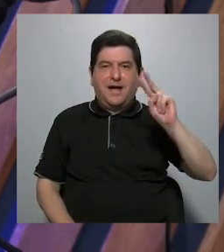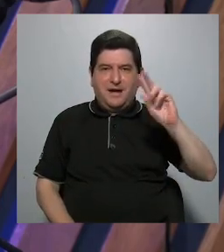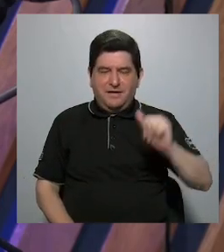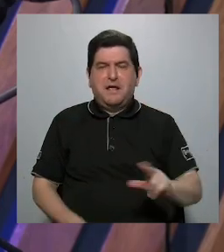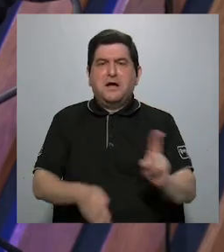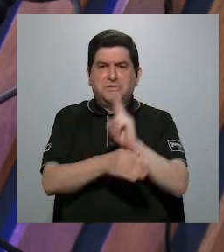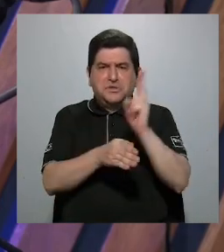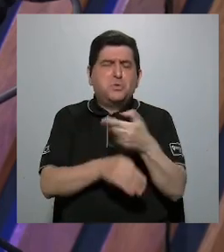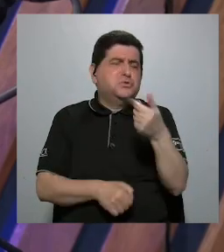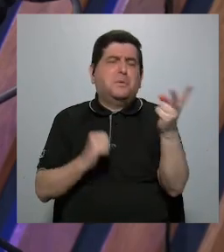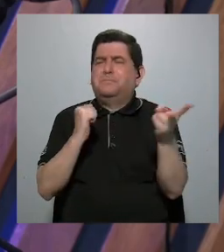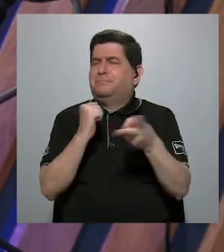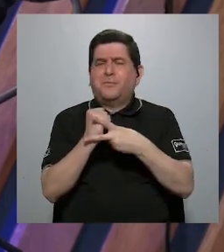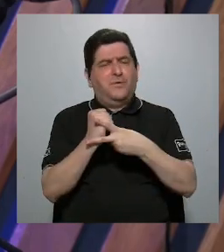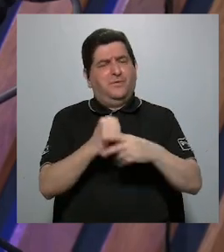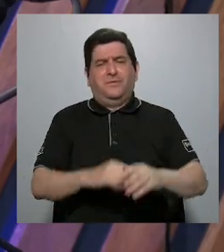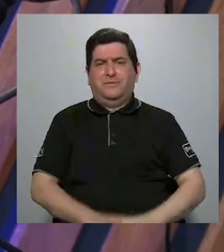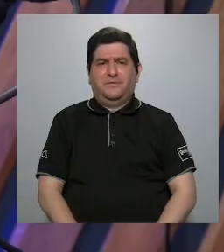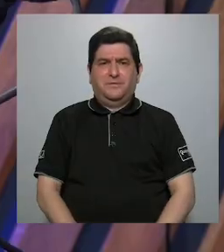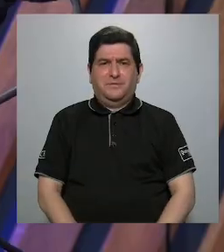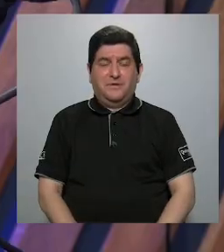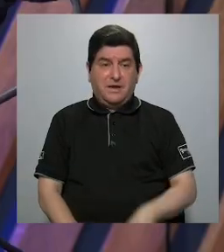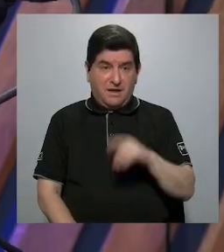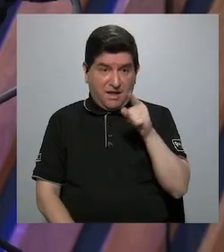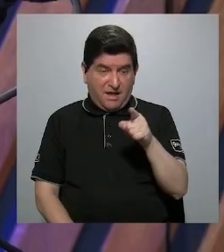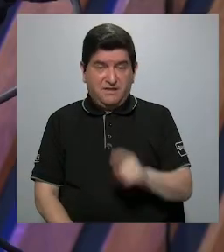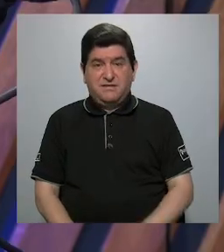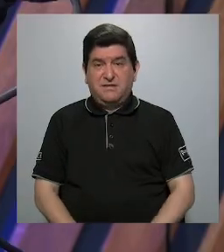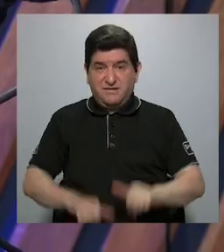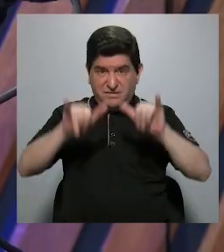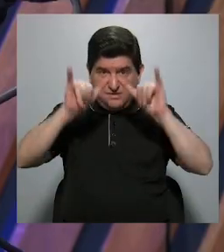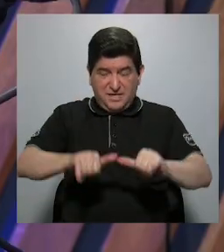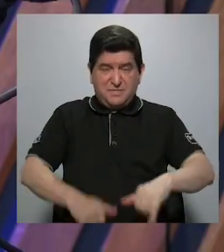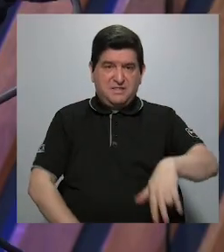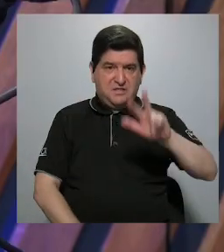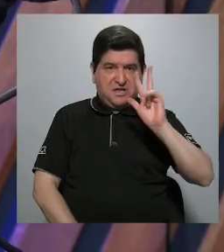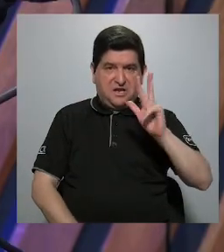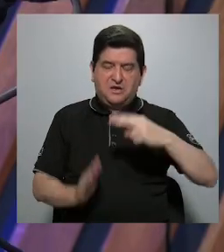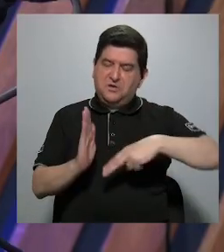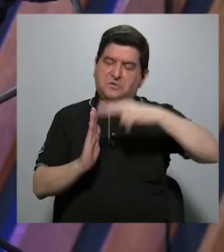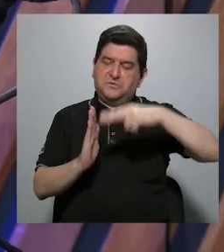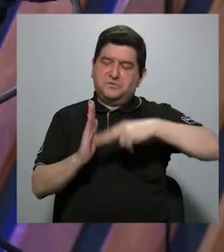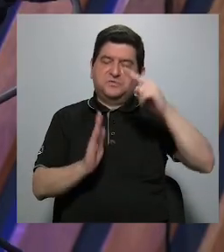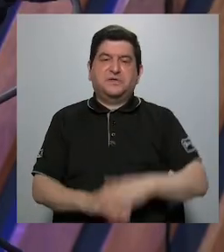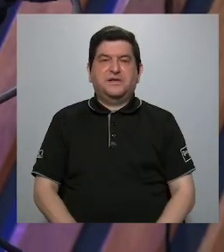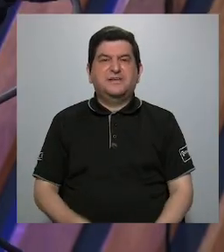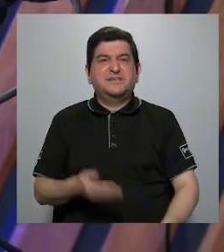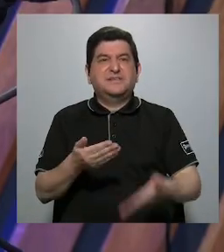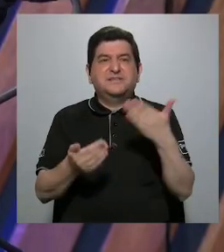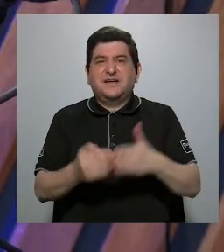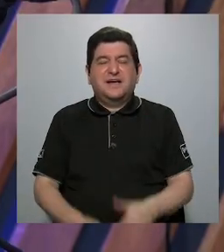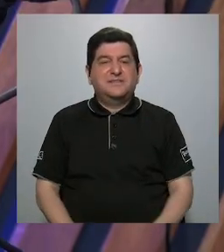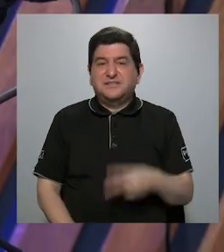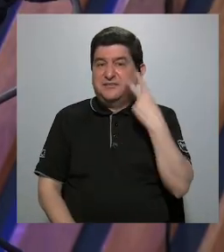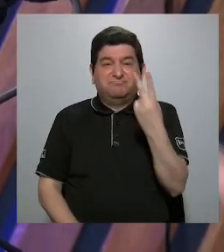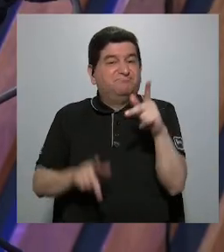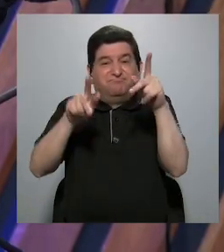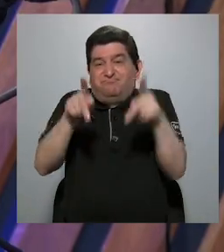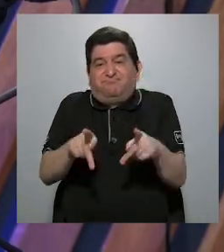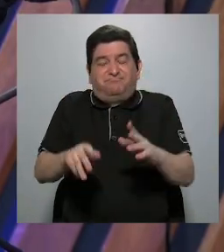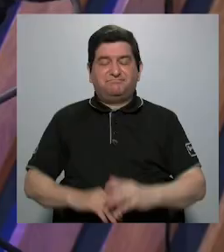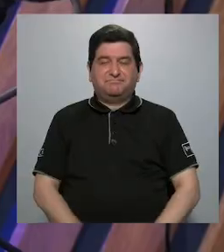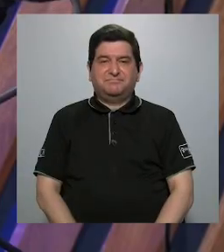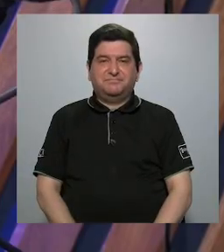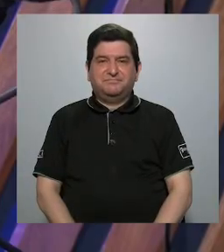pasaje que se usa con muy poca frecuencia y a donde están los 3 retratos, casi que al abrigo de la